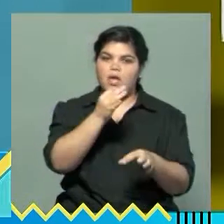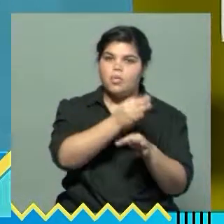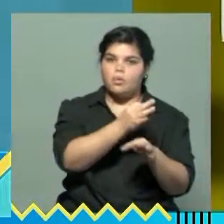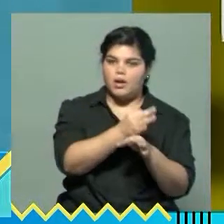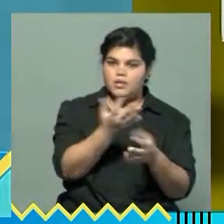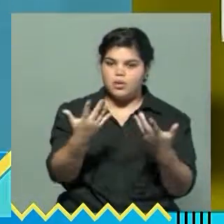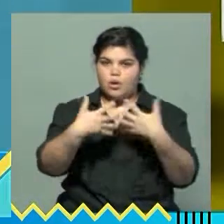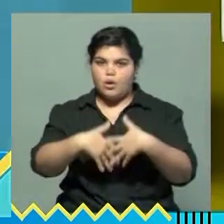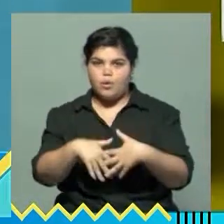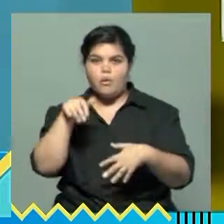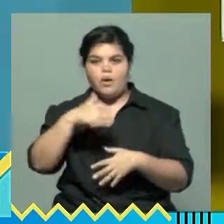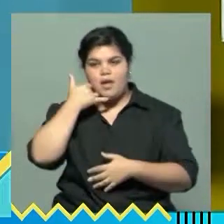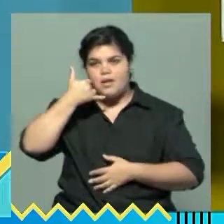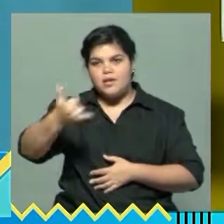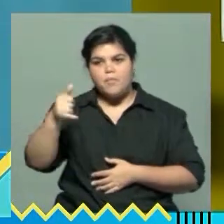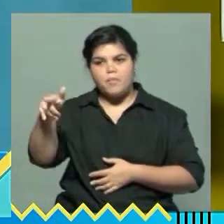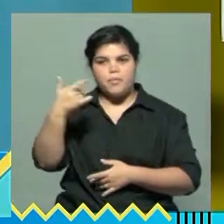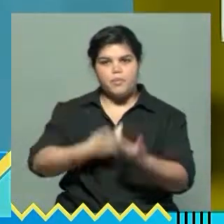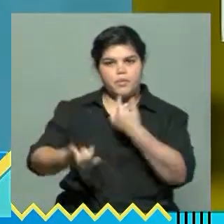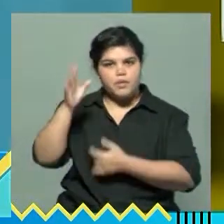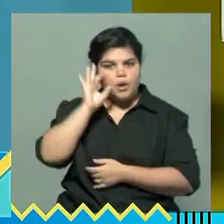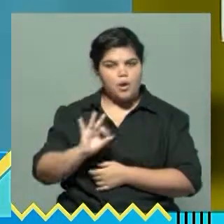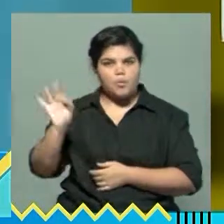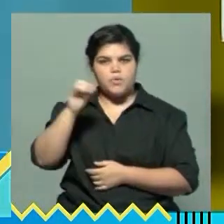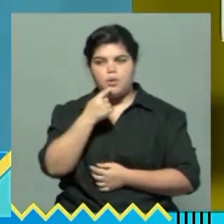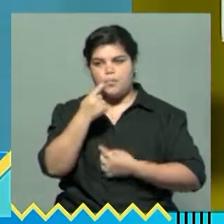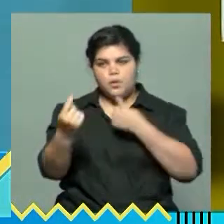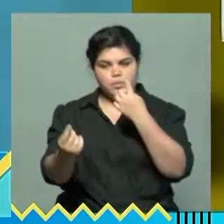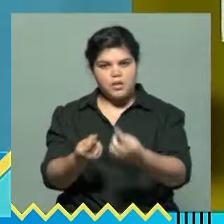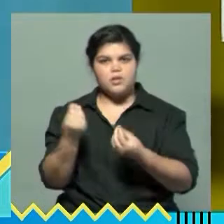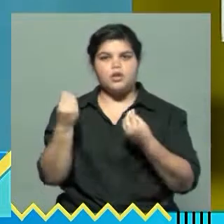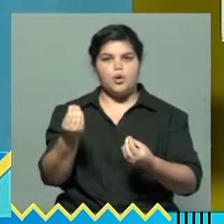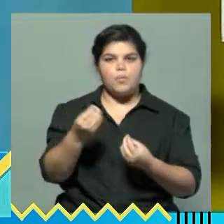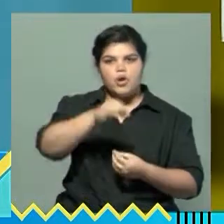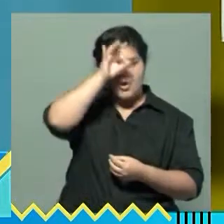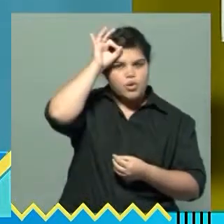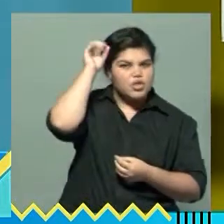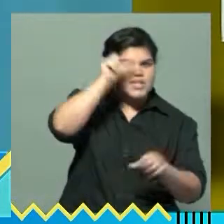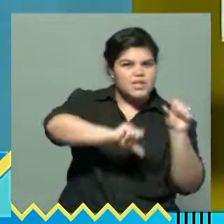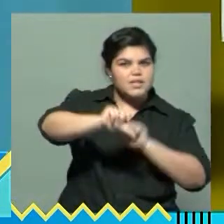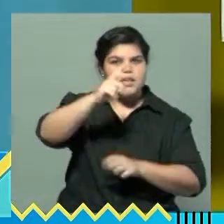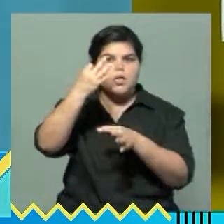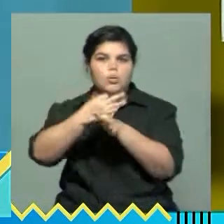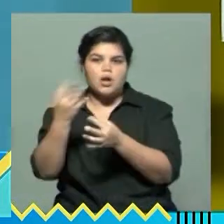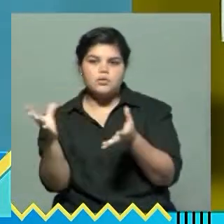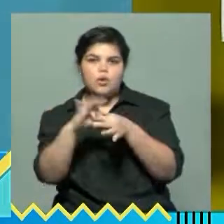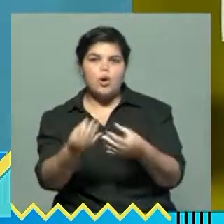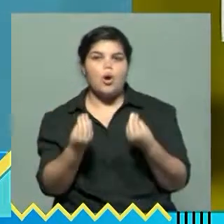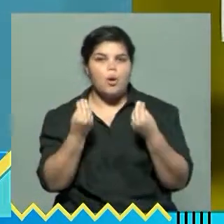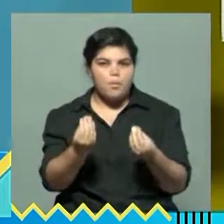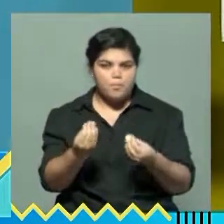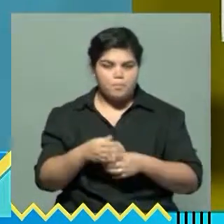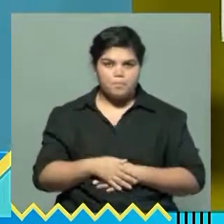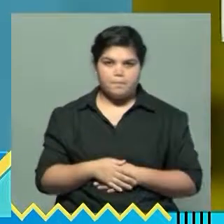también para que te incorpores a esta charla. Y un poco preguntarte, ¿no? ¿Cómo van de la mano la neurociencia y la educación?